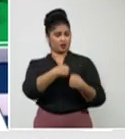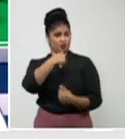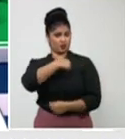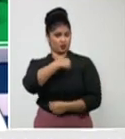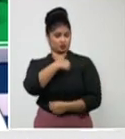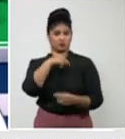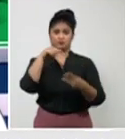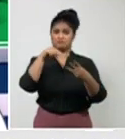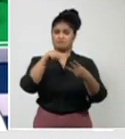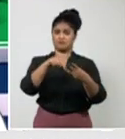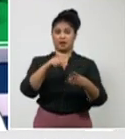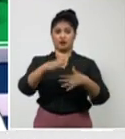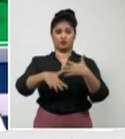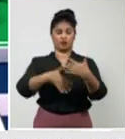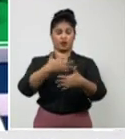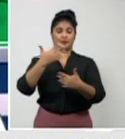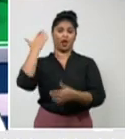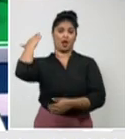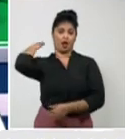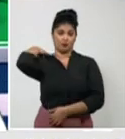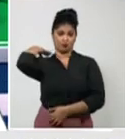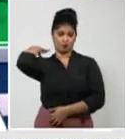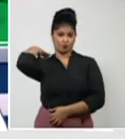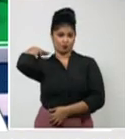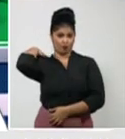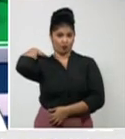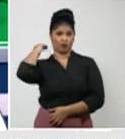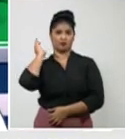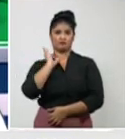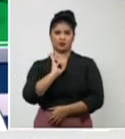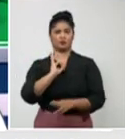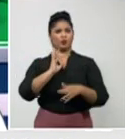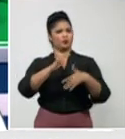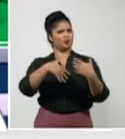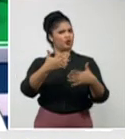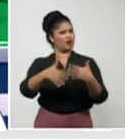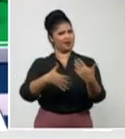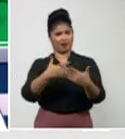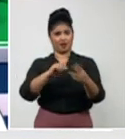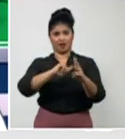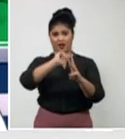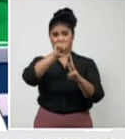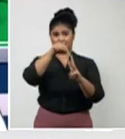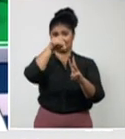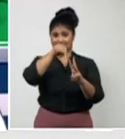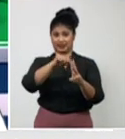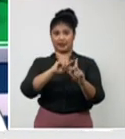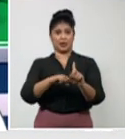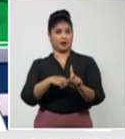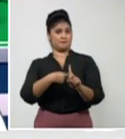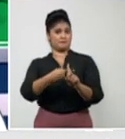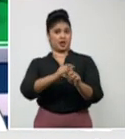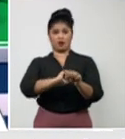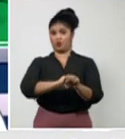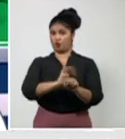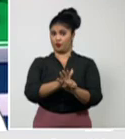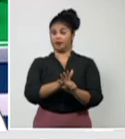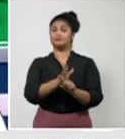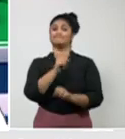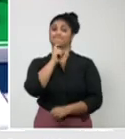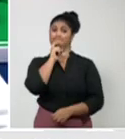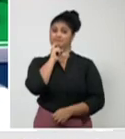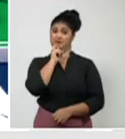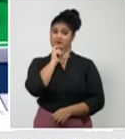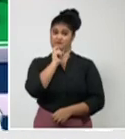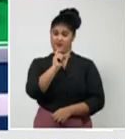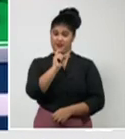pulmonares son de muy mal pronóstico cuando adquieren la COVID, que comenzó los síntomas el 21